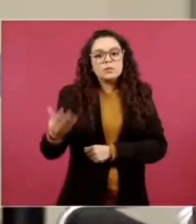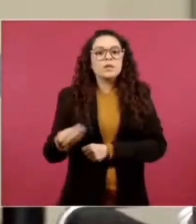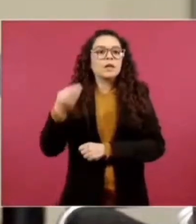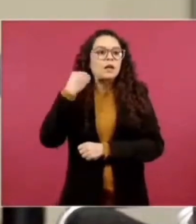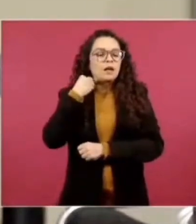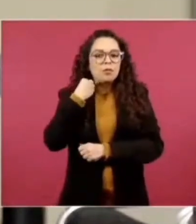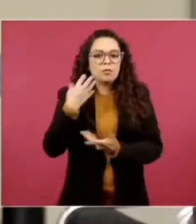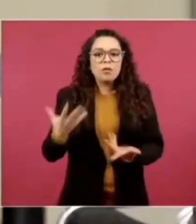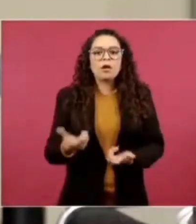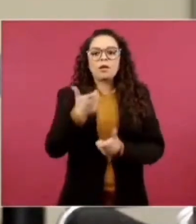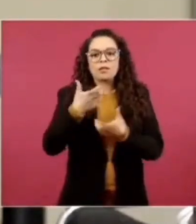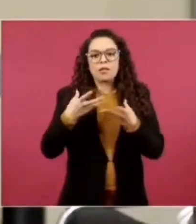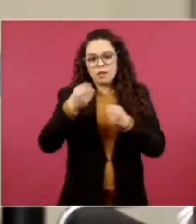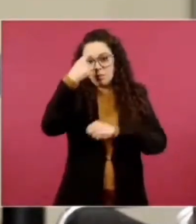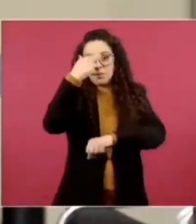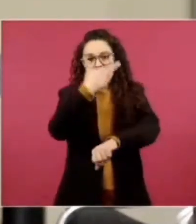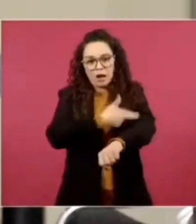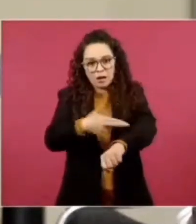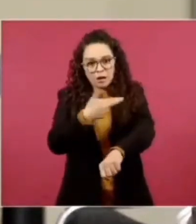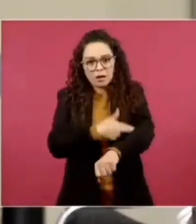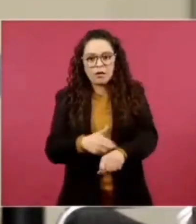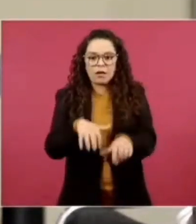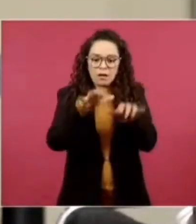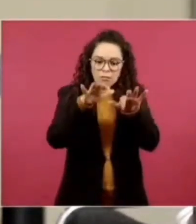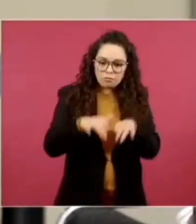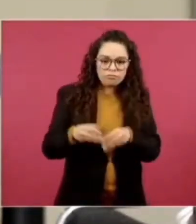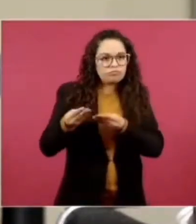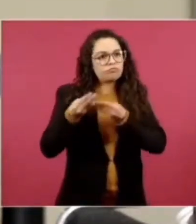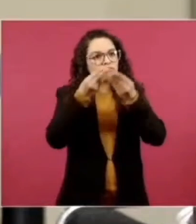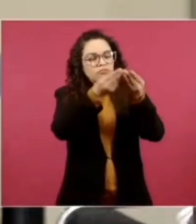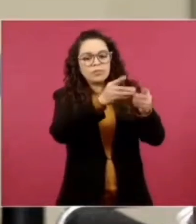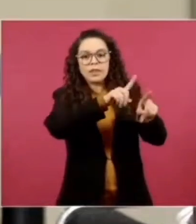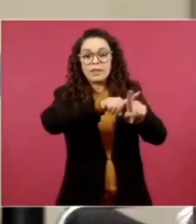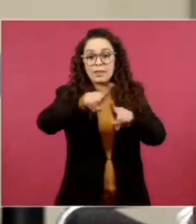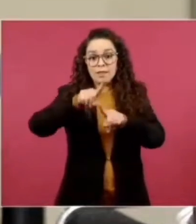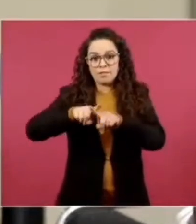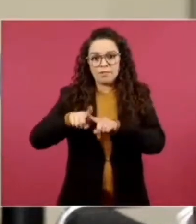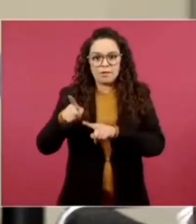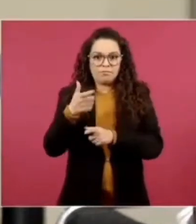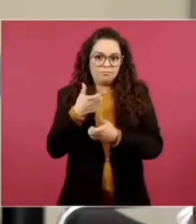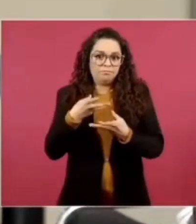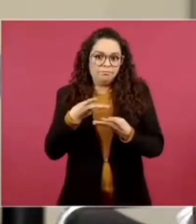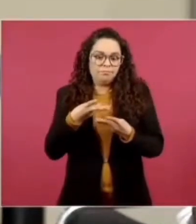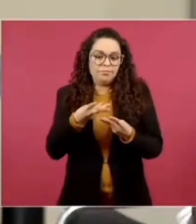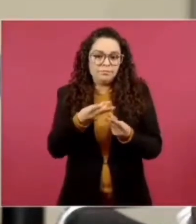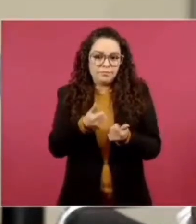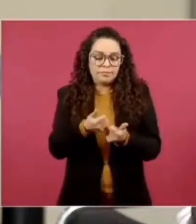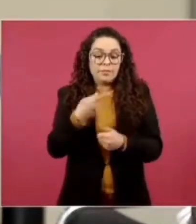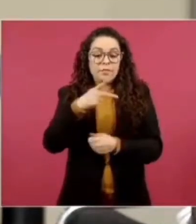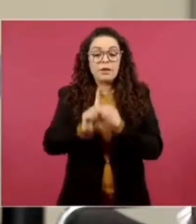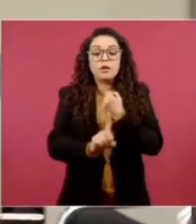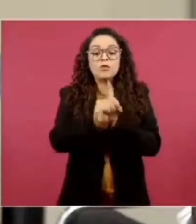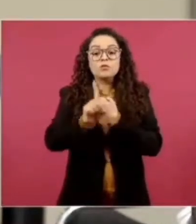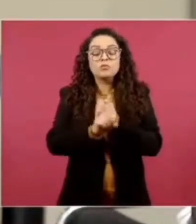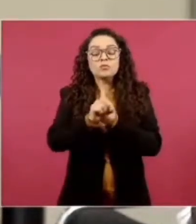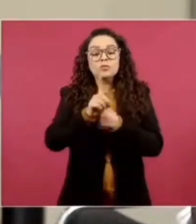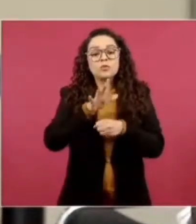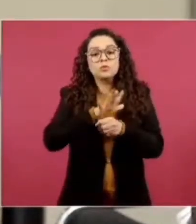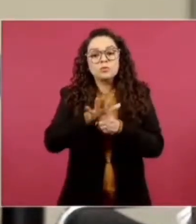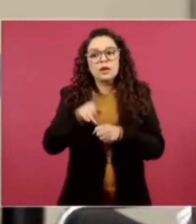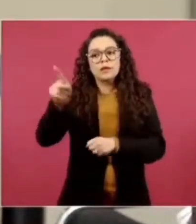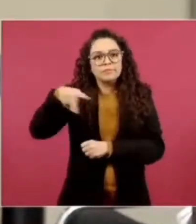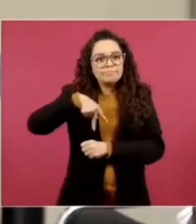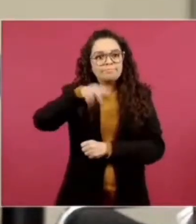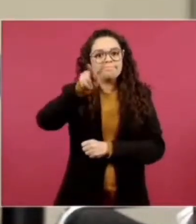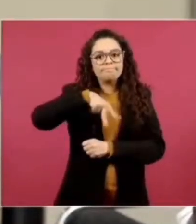¿no? Aquí la dificultad es que ella pues también pudo ver cuando iba, ¿no?, una y otra vez a